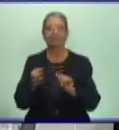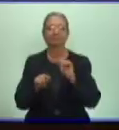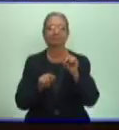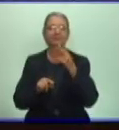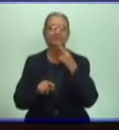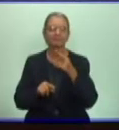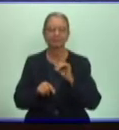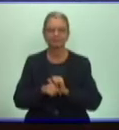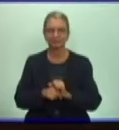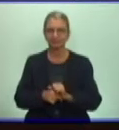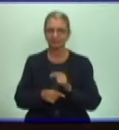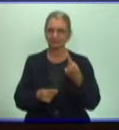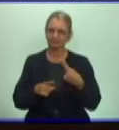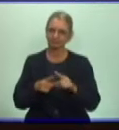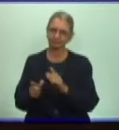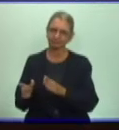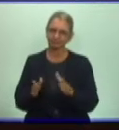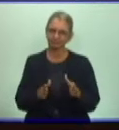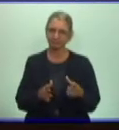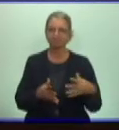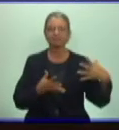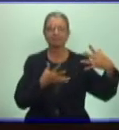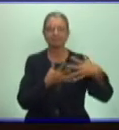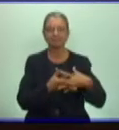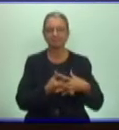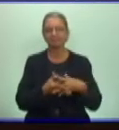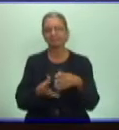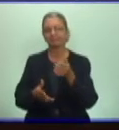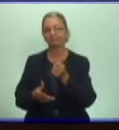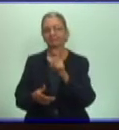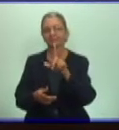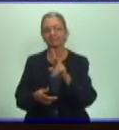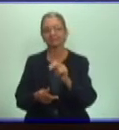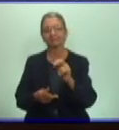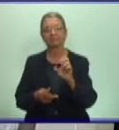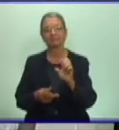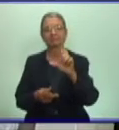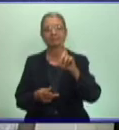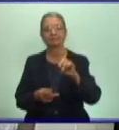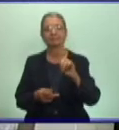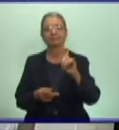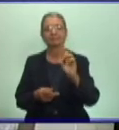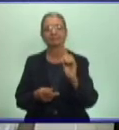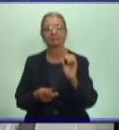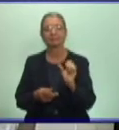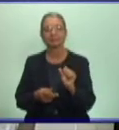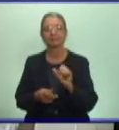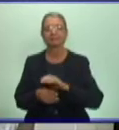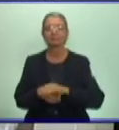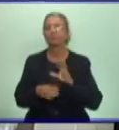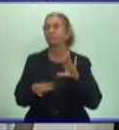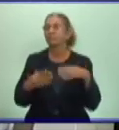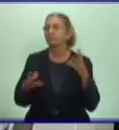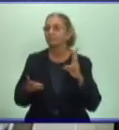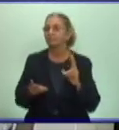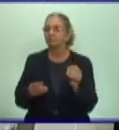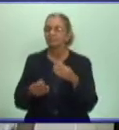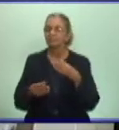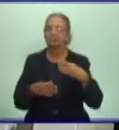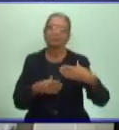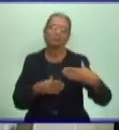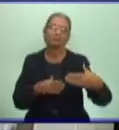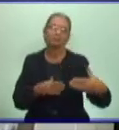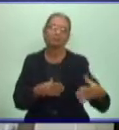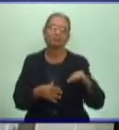recurrente también relacionado con los anexos. ¿Qué extensión tienen los anexos? Los anexos tendrán tantas extensiones como todo lo que el alumno requiera